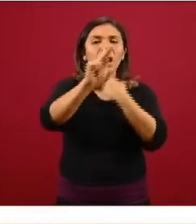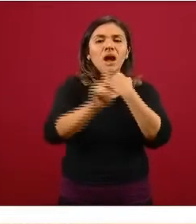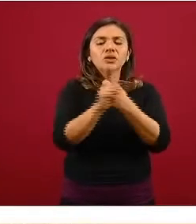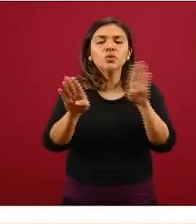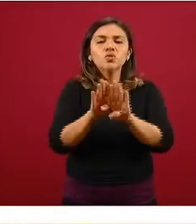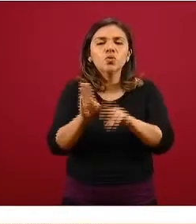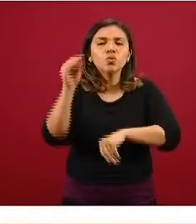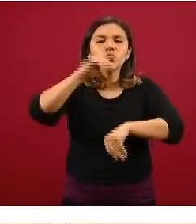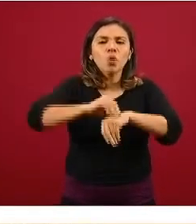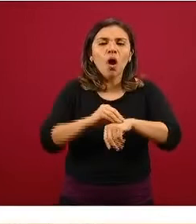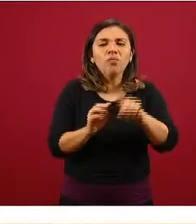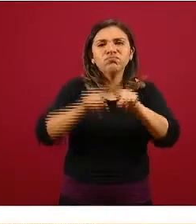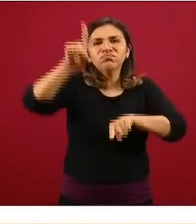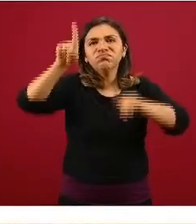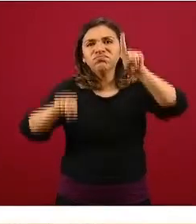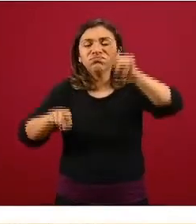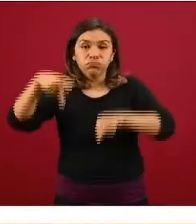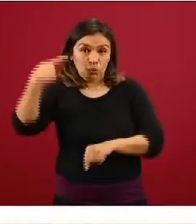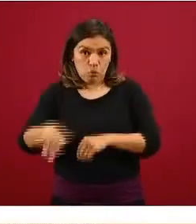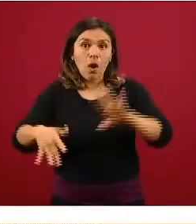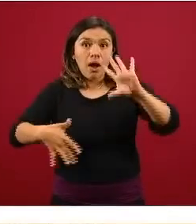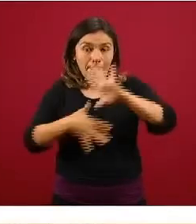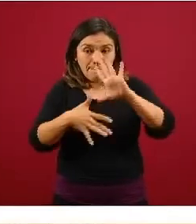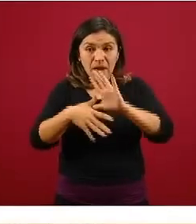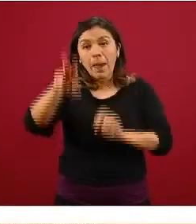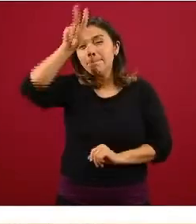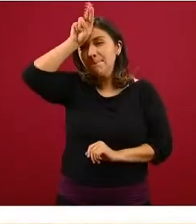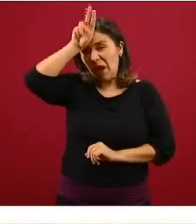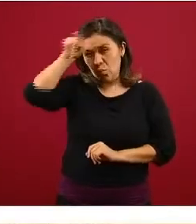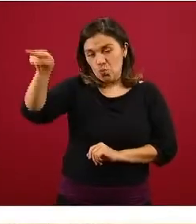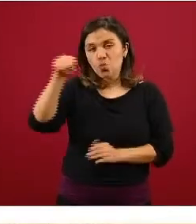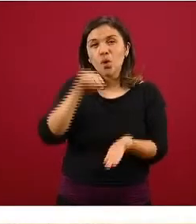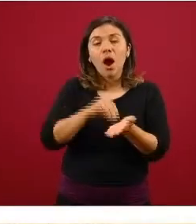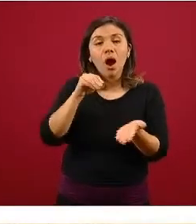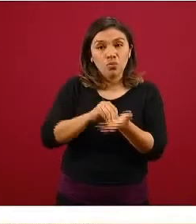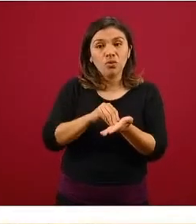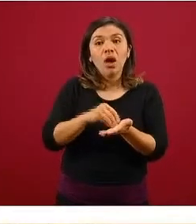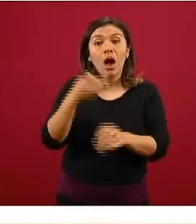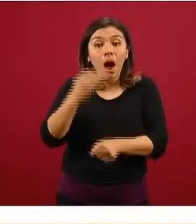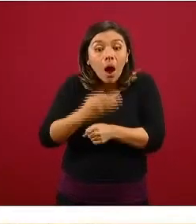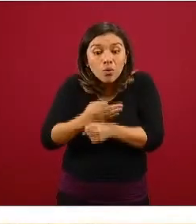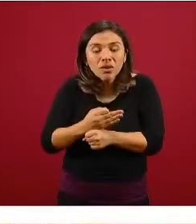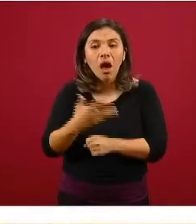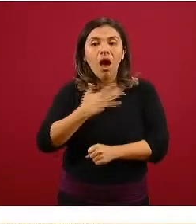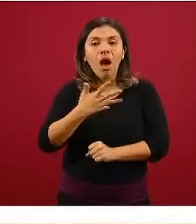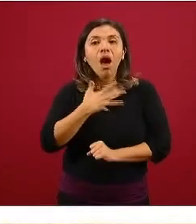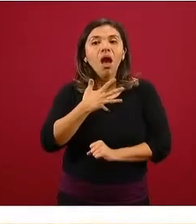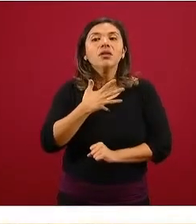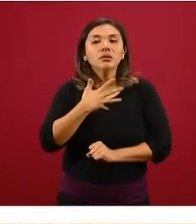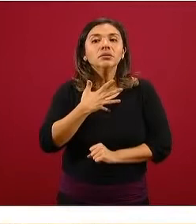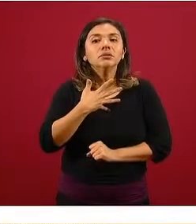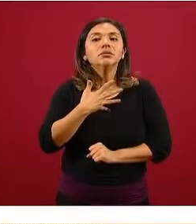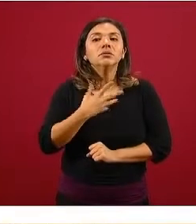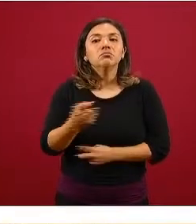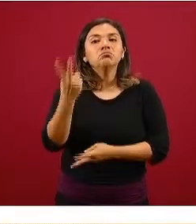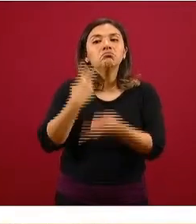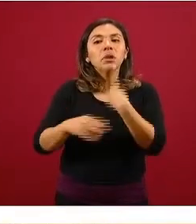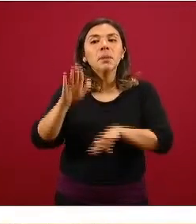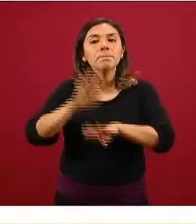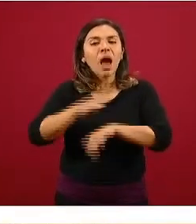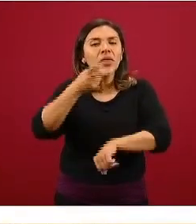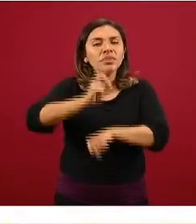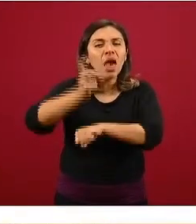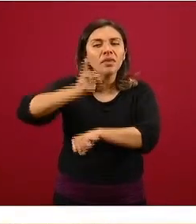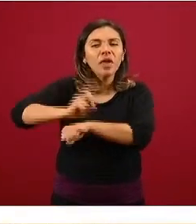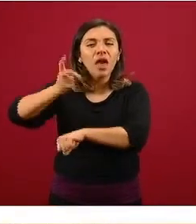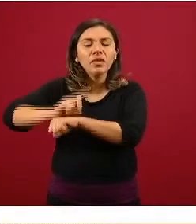de nuestros países americanos. El Perú actualmente con una tasa de casos